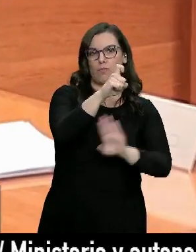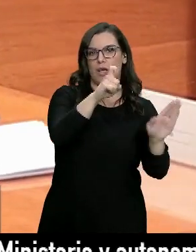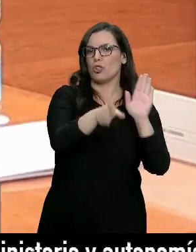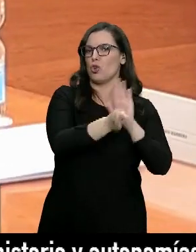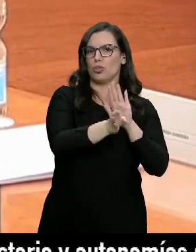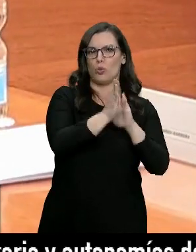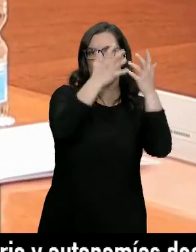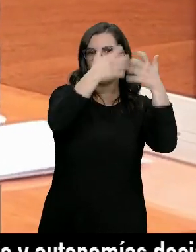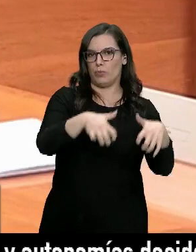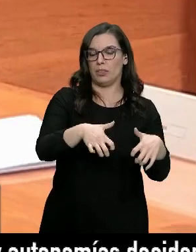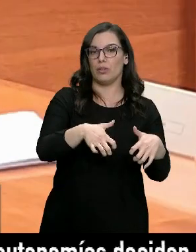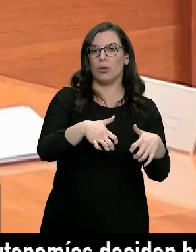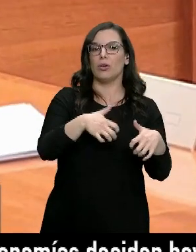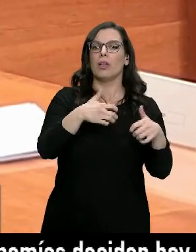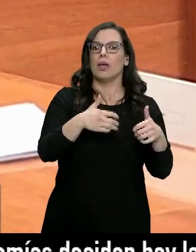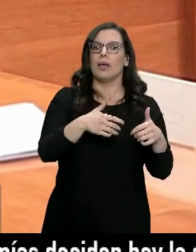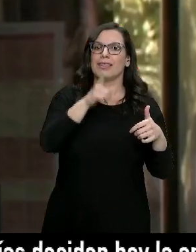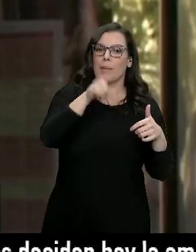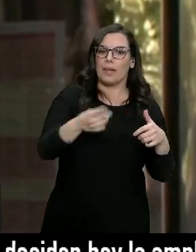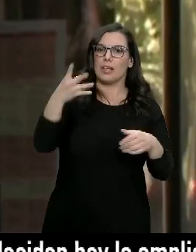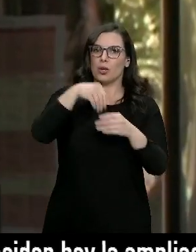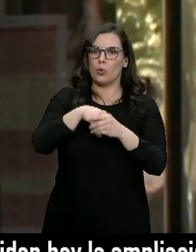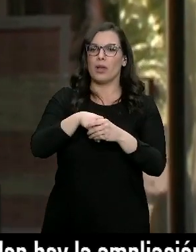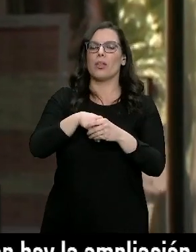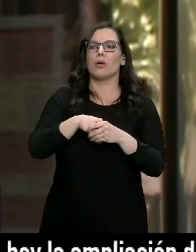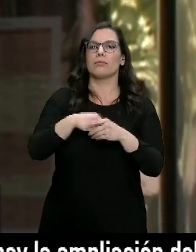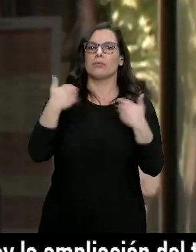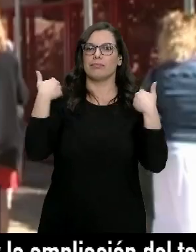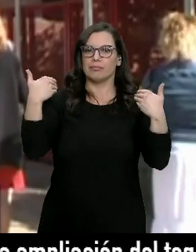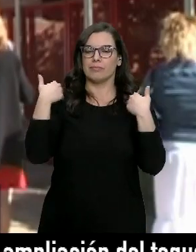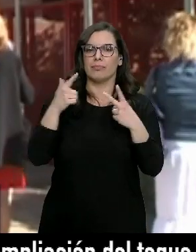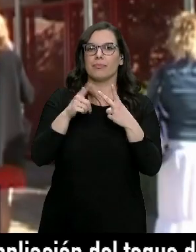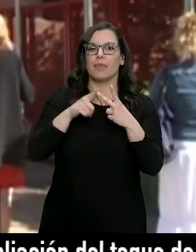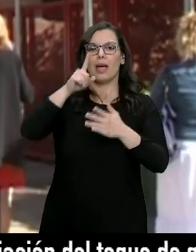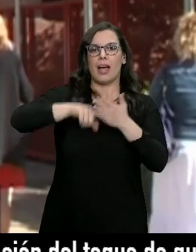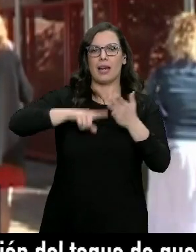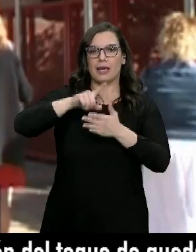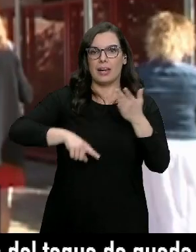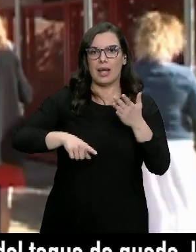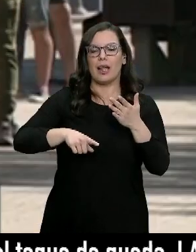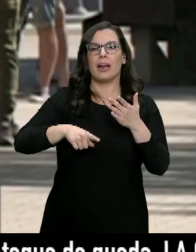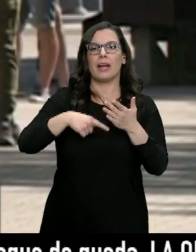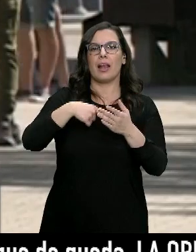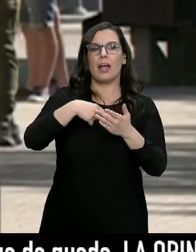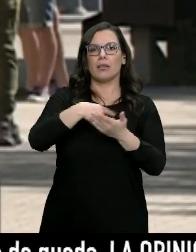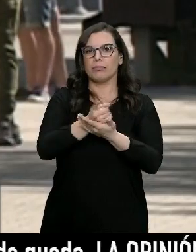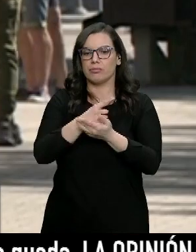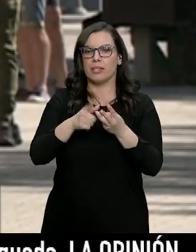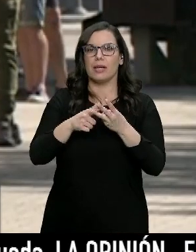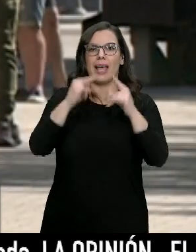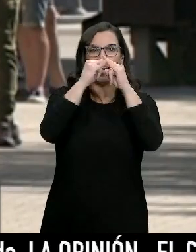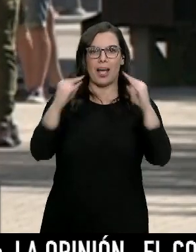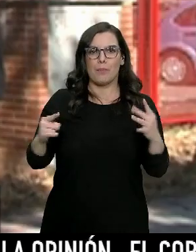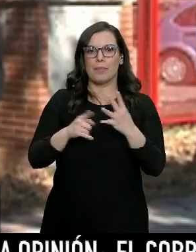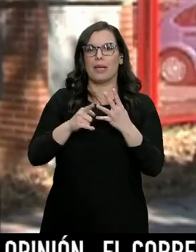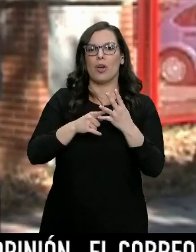continuar y se amplían a actividades de mantenimiento físico, a alquileres de medios de navegación, a campings y